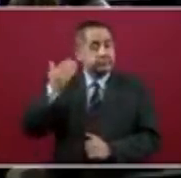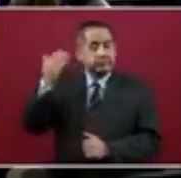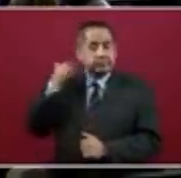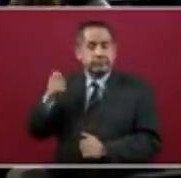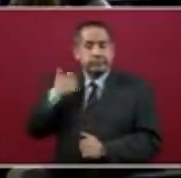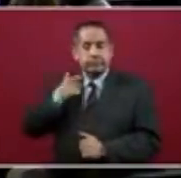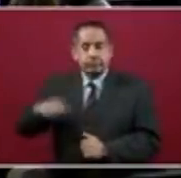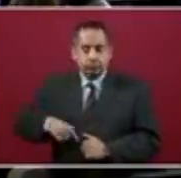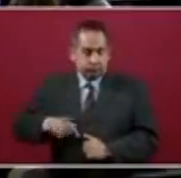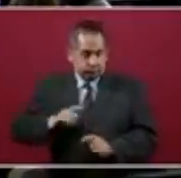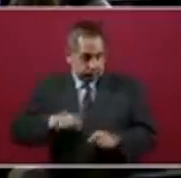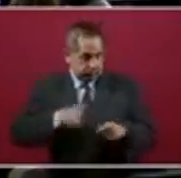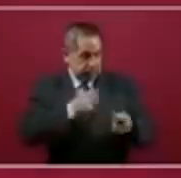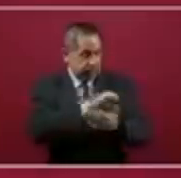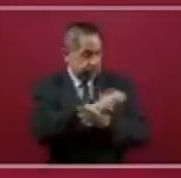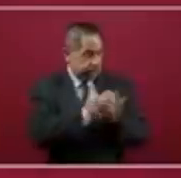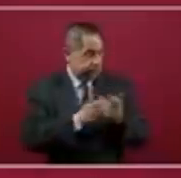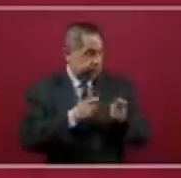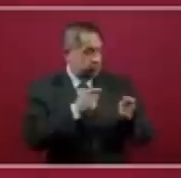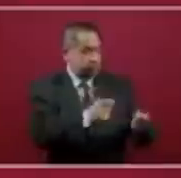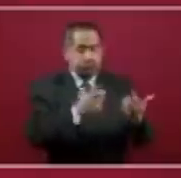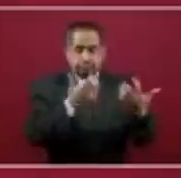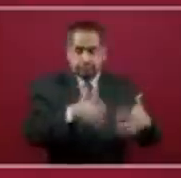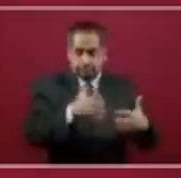se contrataban empresas